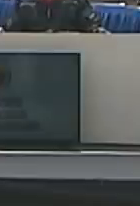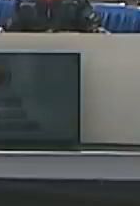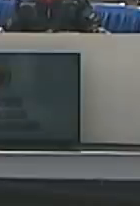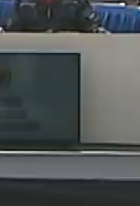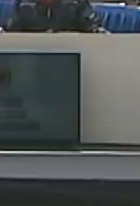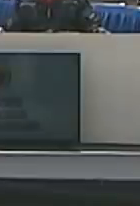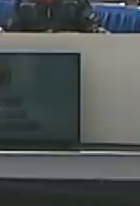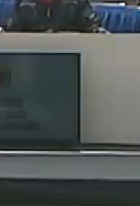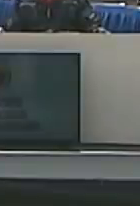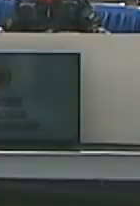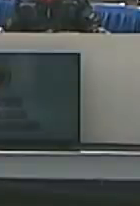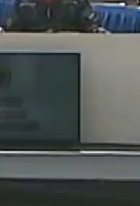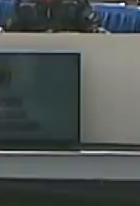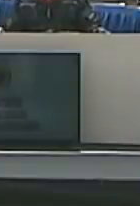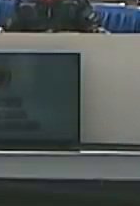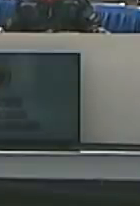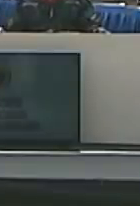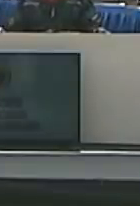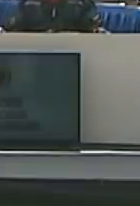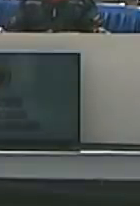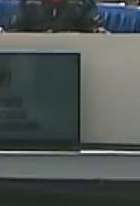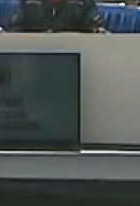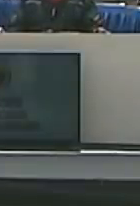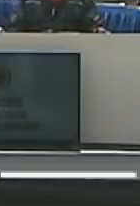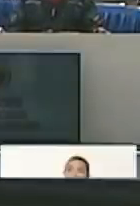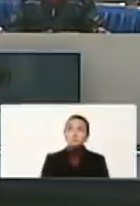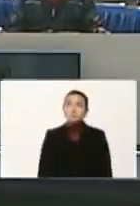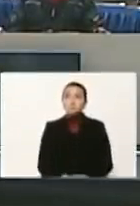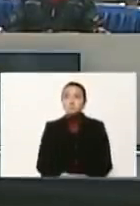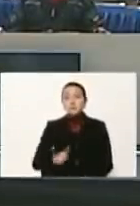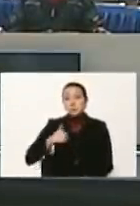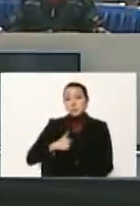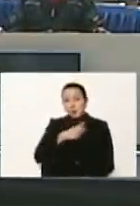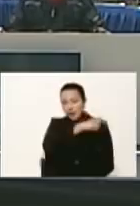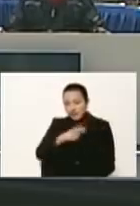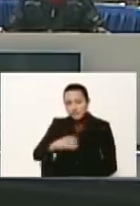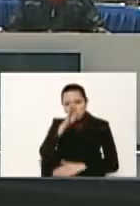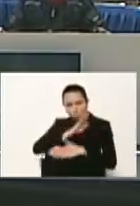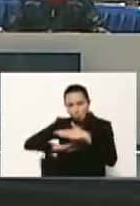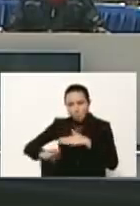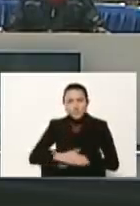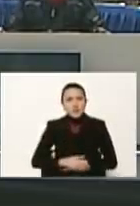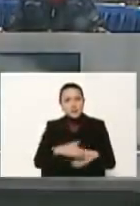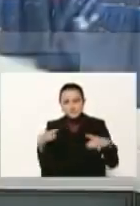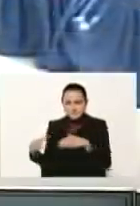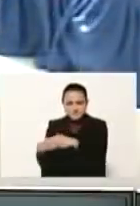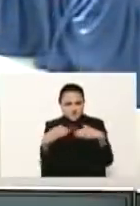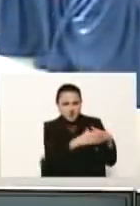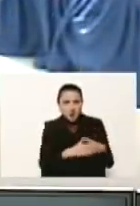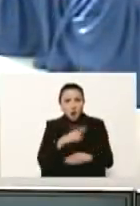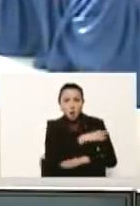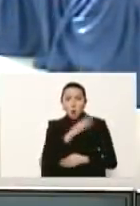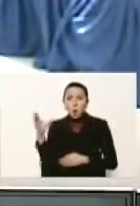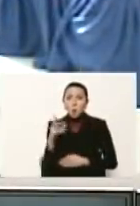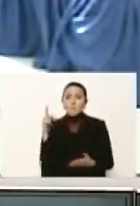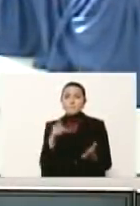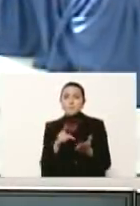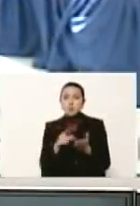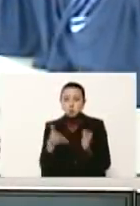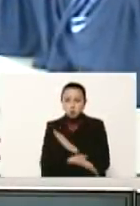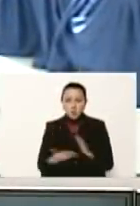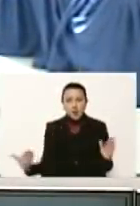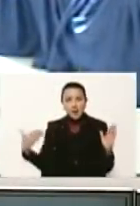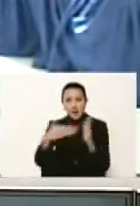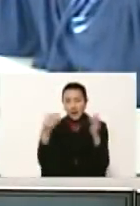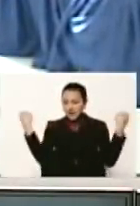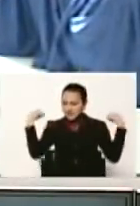Se aprovechan de las necesidades de los más humildes. Ahí está, paramilitares colombianos participando,